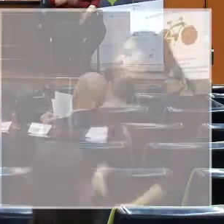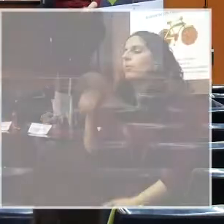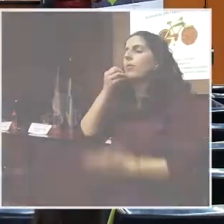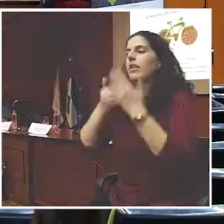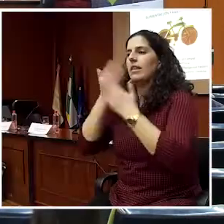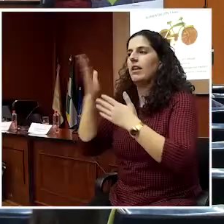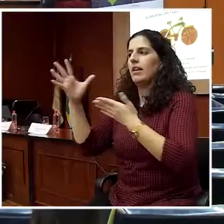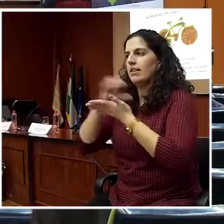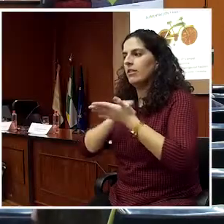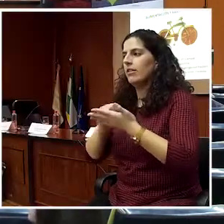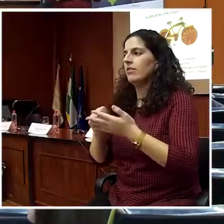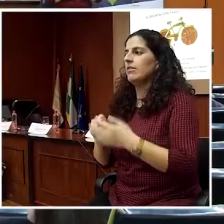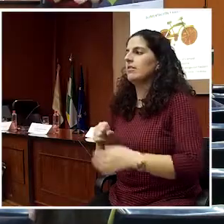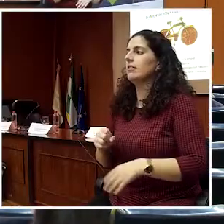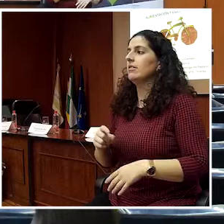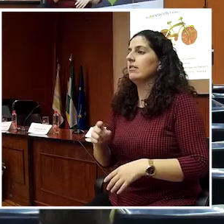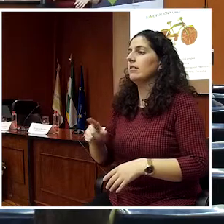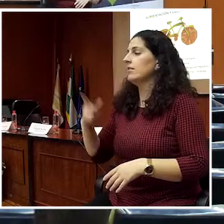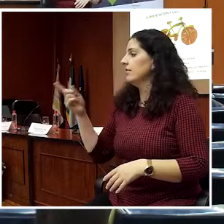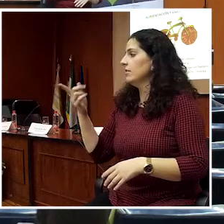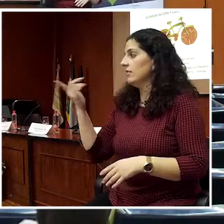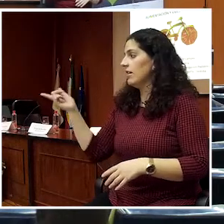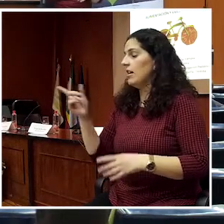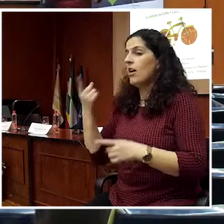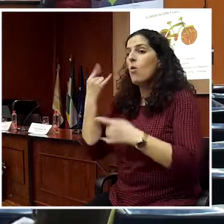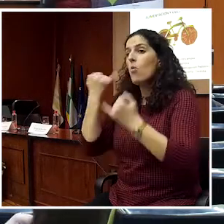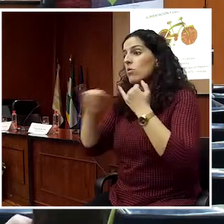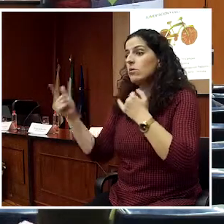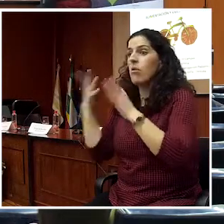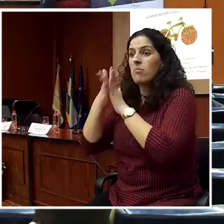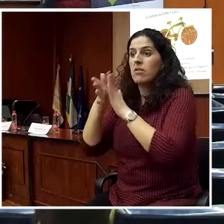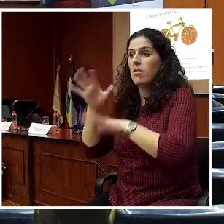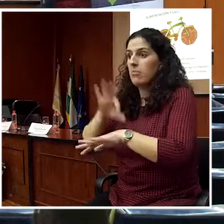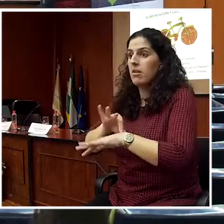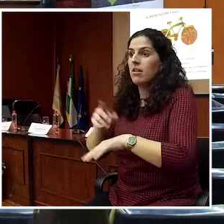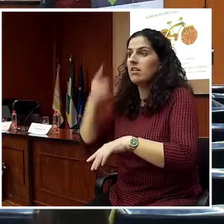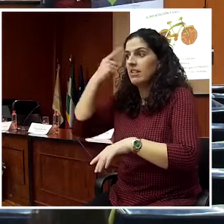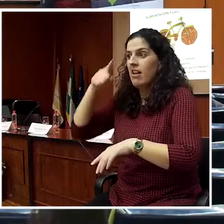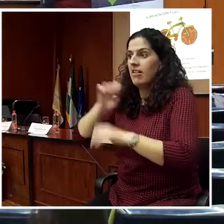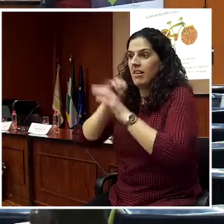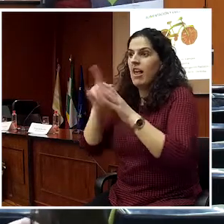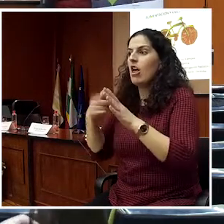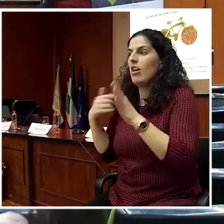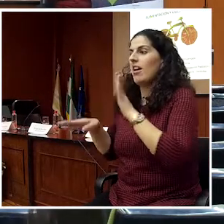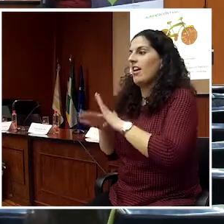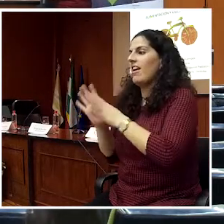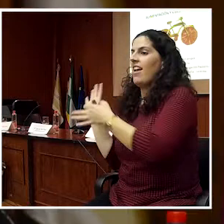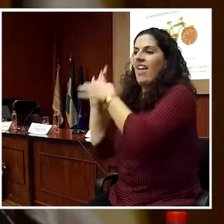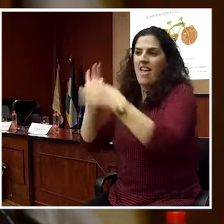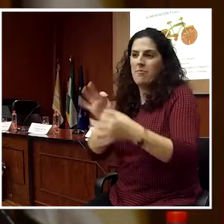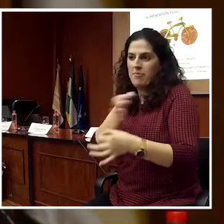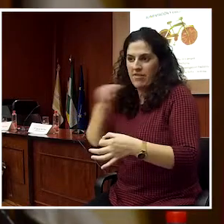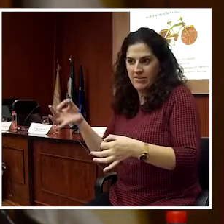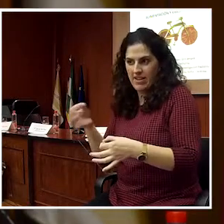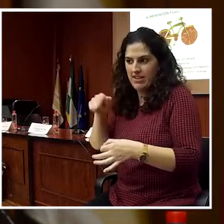Buenos días a todos. Bueno, yo creo que después del último mensaje que ha dado la doctora Gómez nos viene muy bien para continuar con